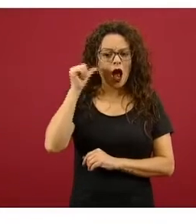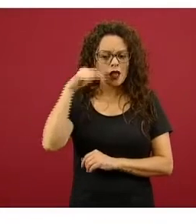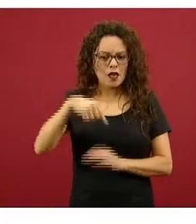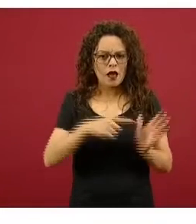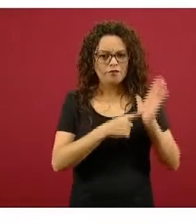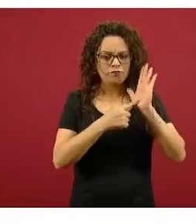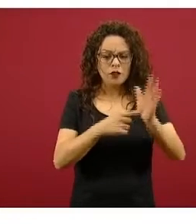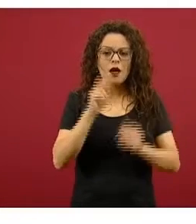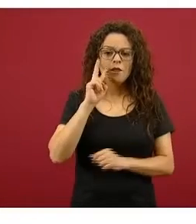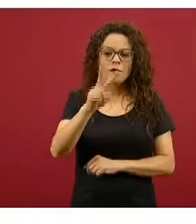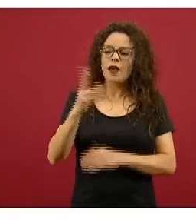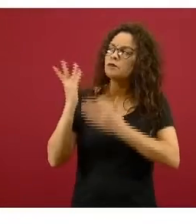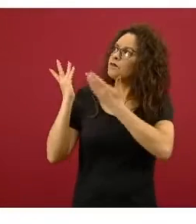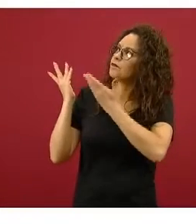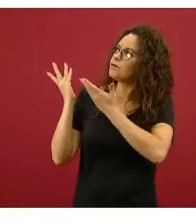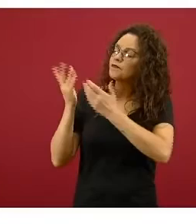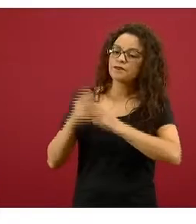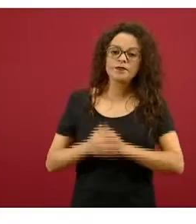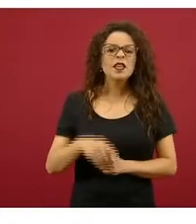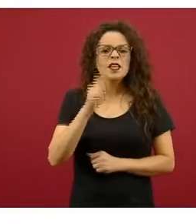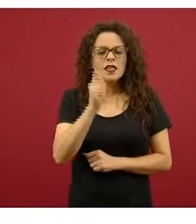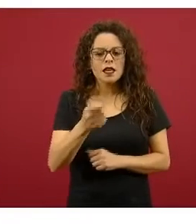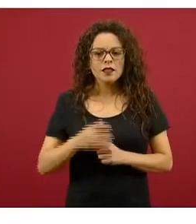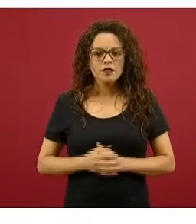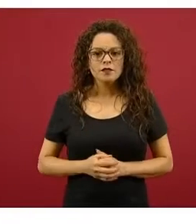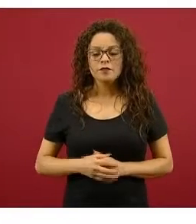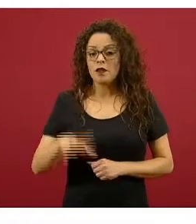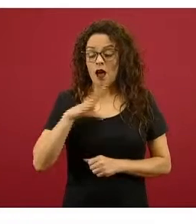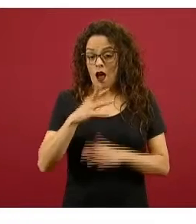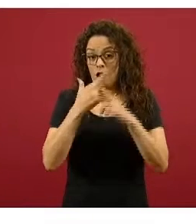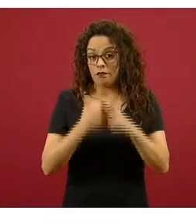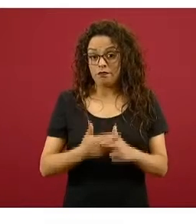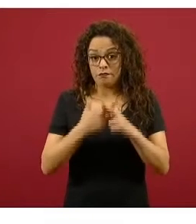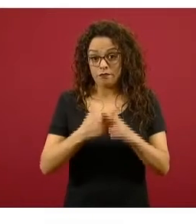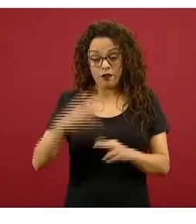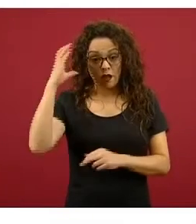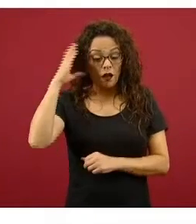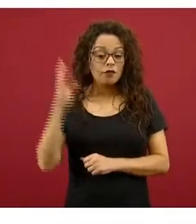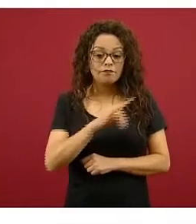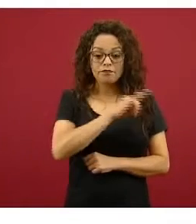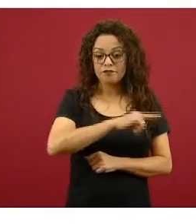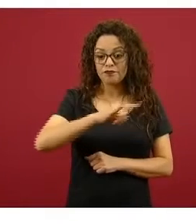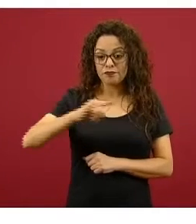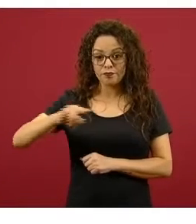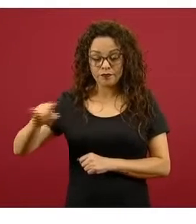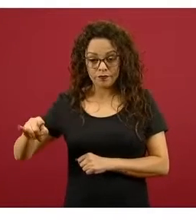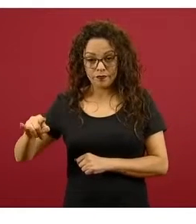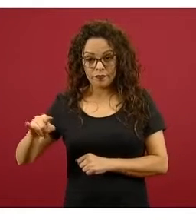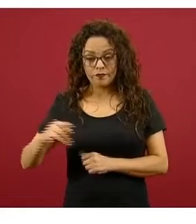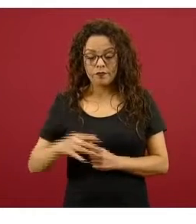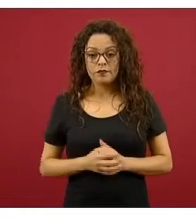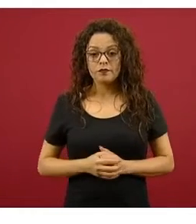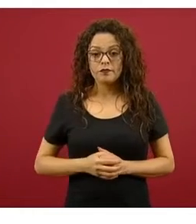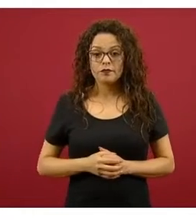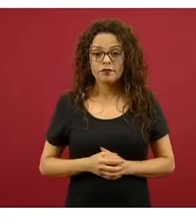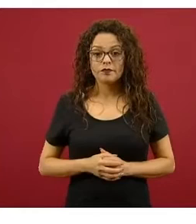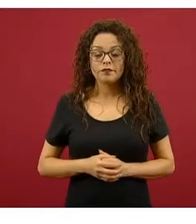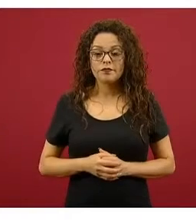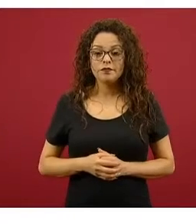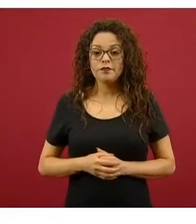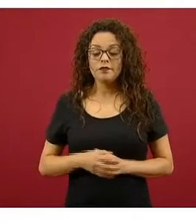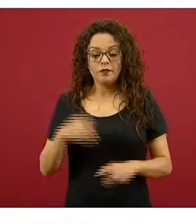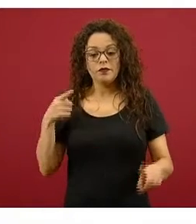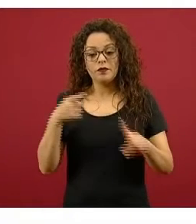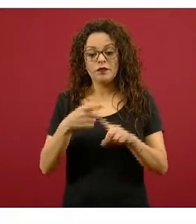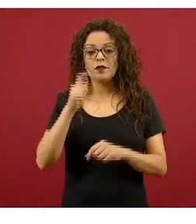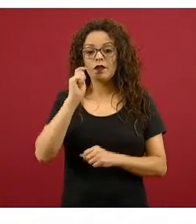se muestra en esta gráfica es la disponibilidad y ocupación de las camas que han sido